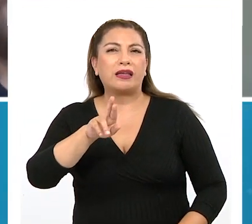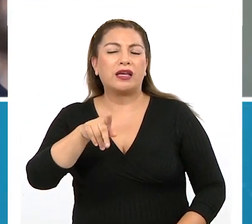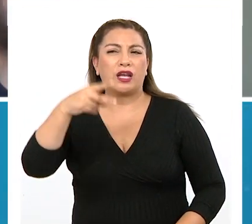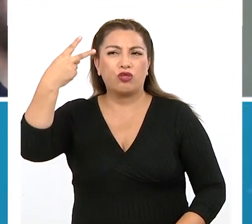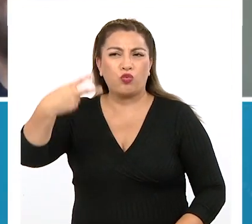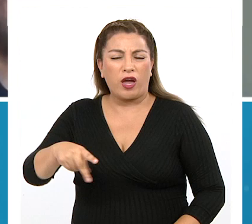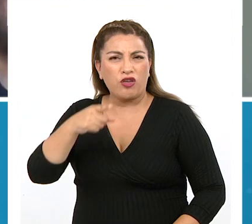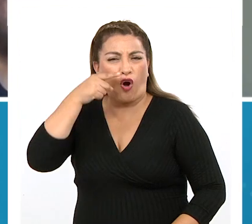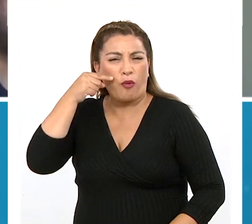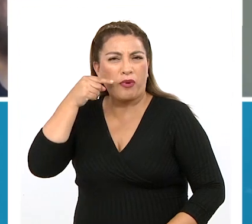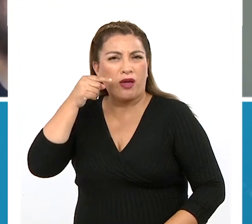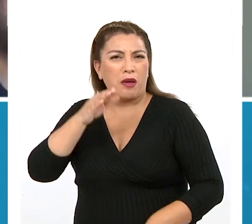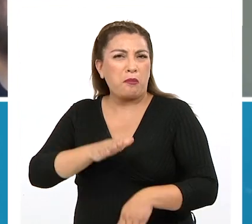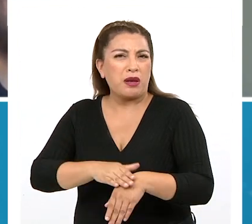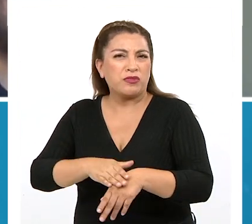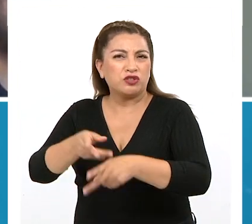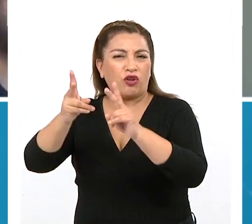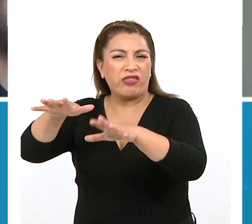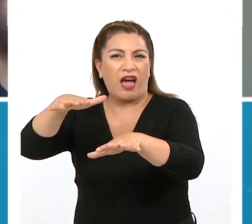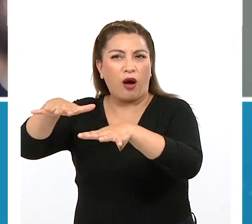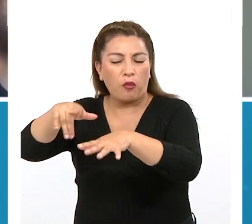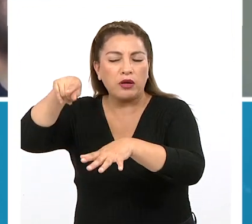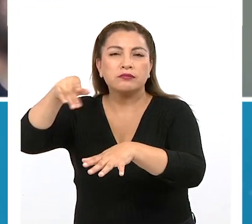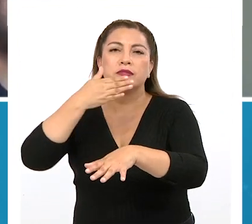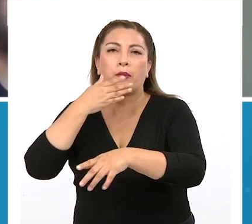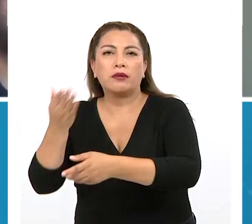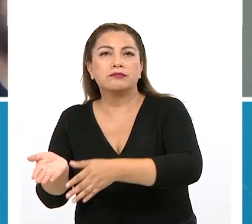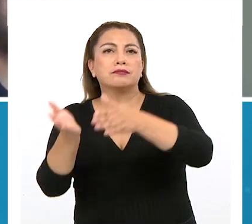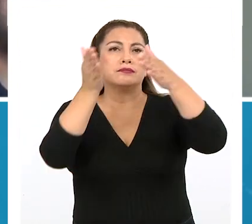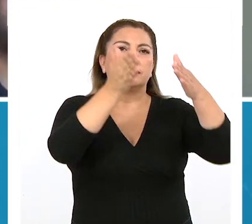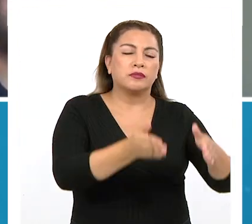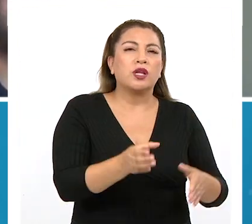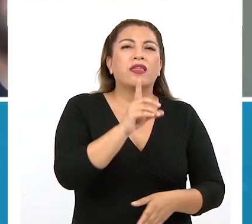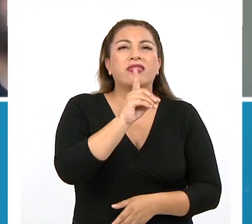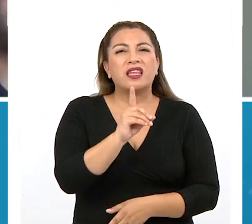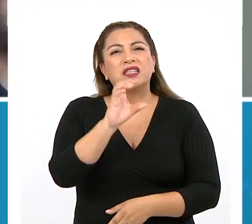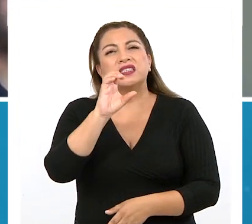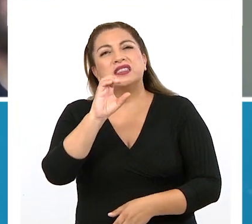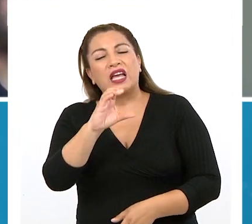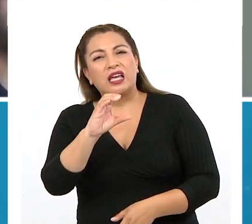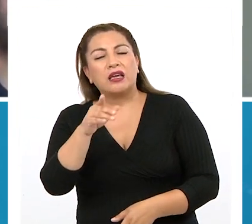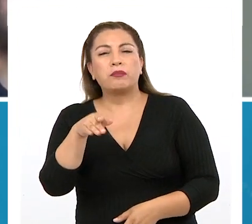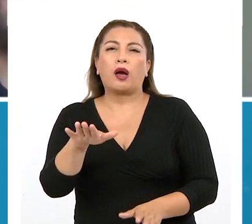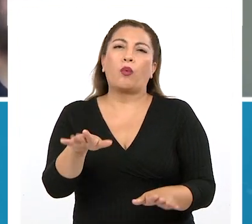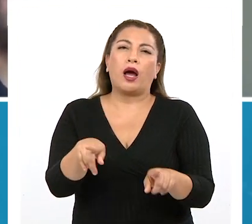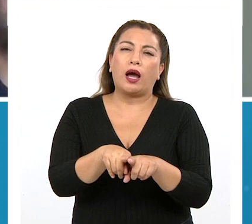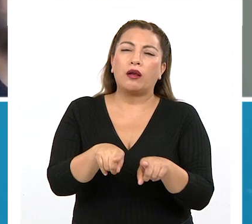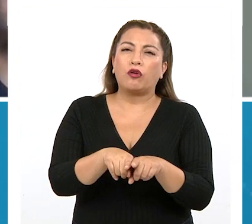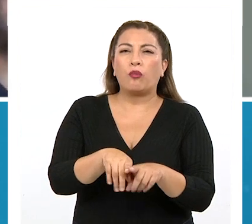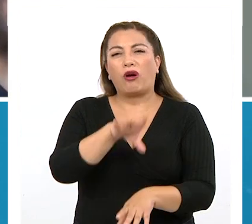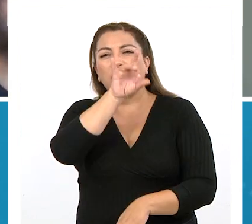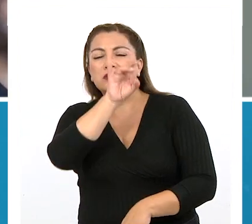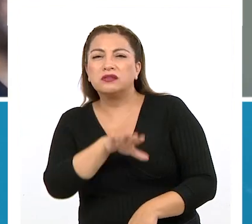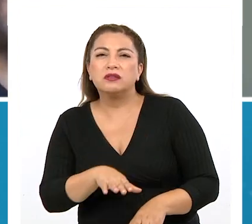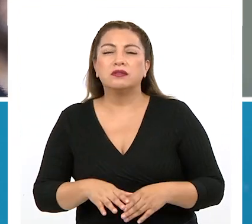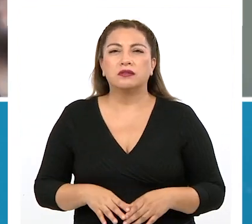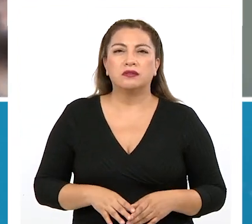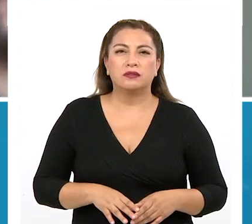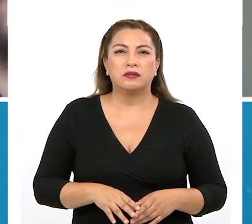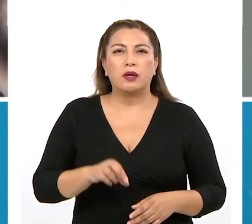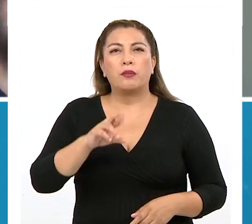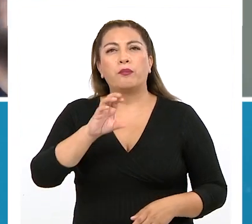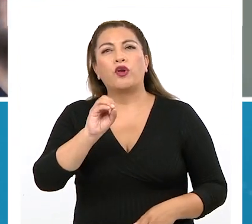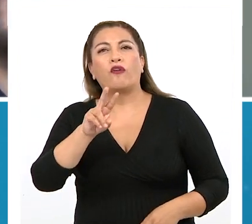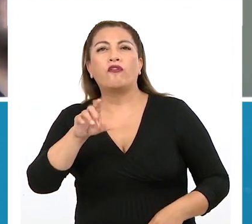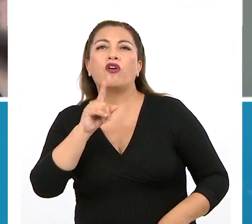muchos permisos de agua. Y por el otro lado tenemos a la DC más popular, Juan Chimilla, que el señor